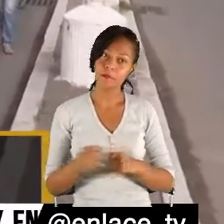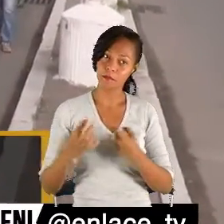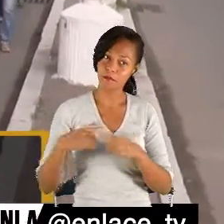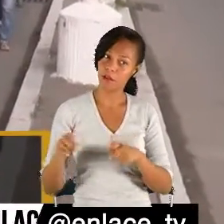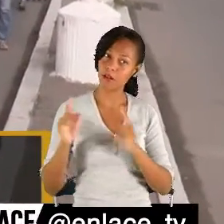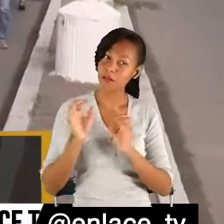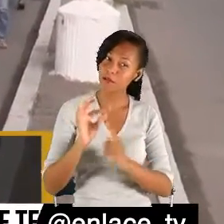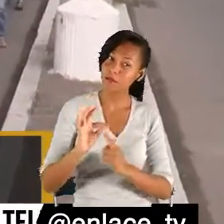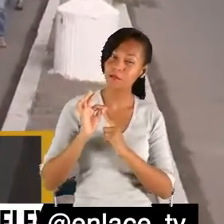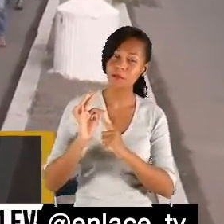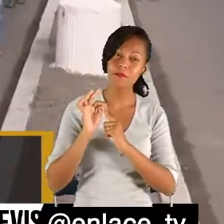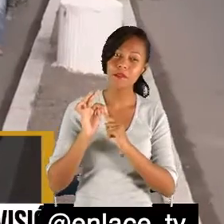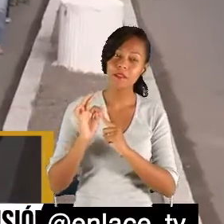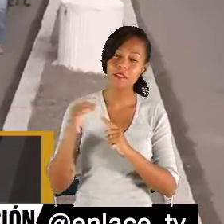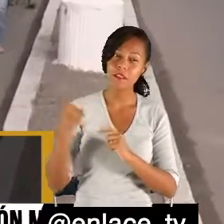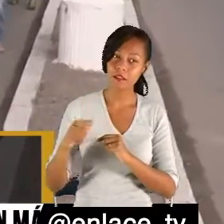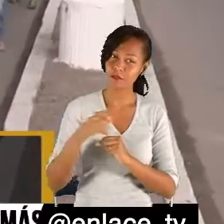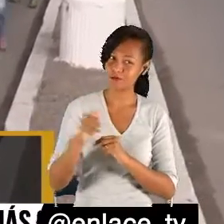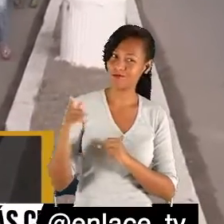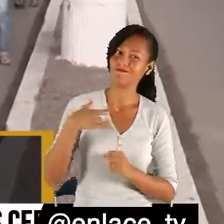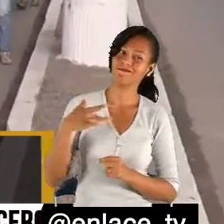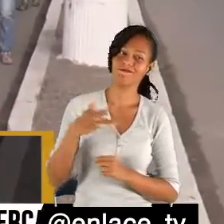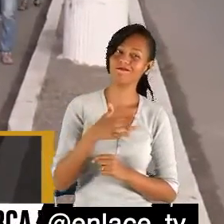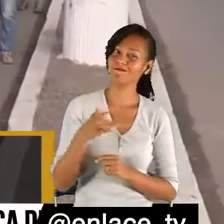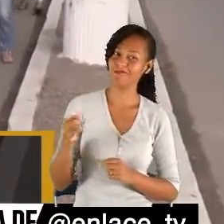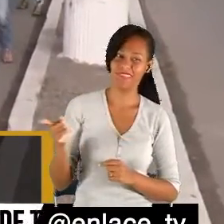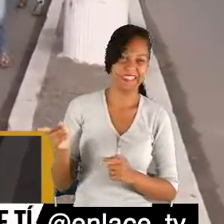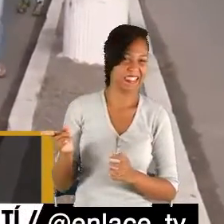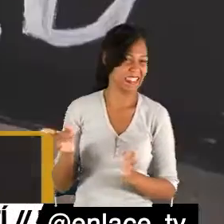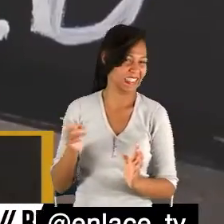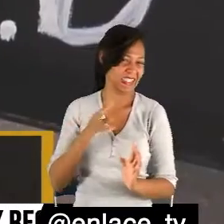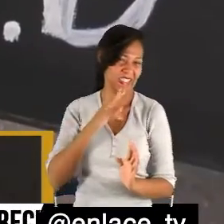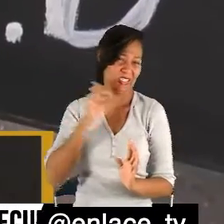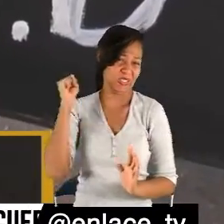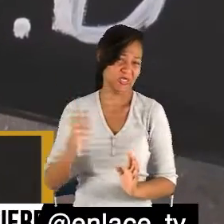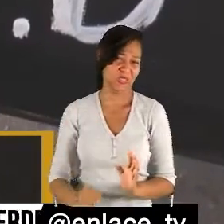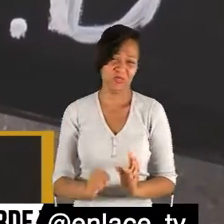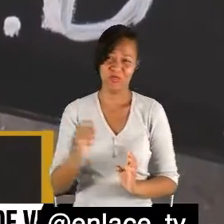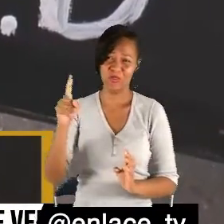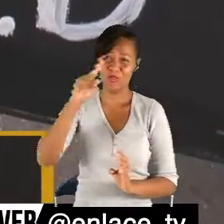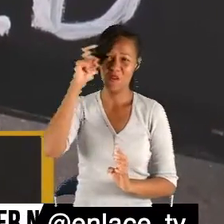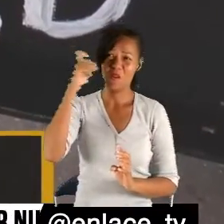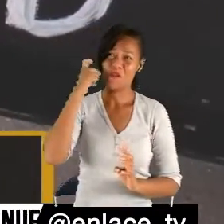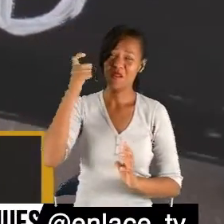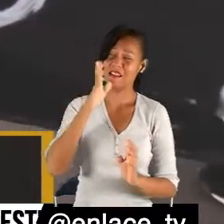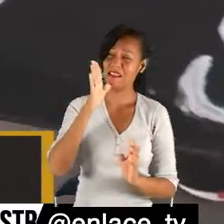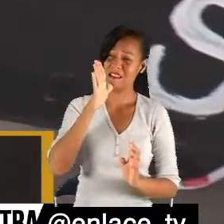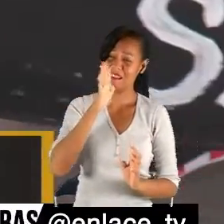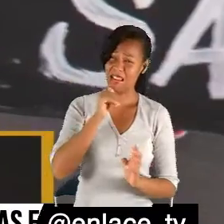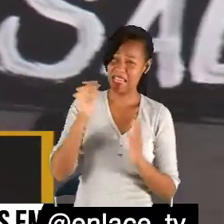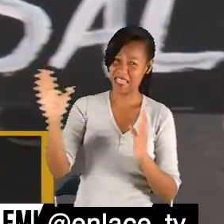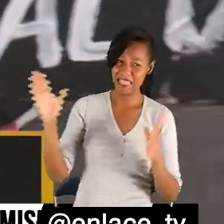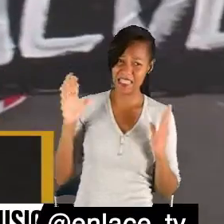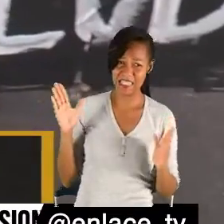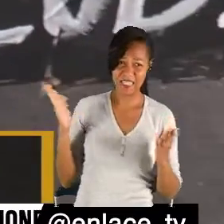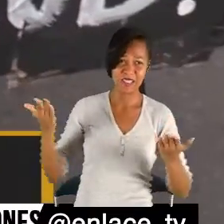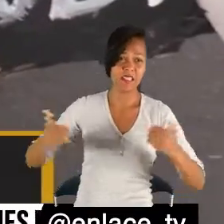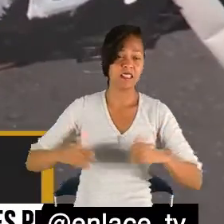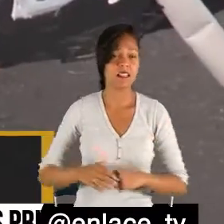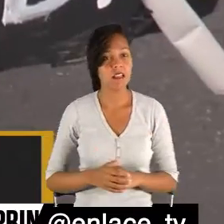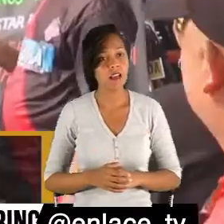luchando por el servicio de salud han degradado un vídeo olvidado por el gobierno nacional está la hora y el malí estaría en